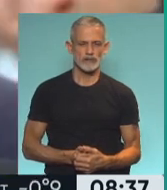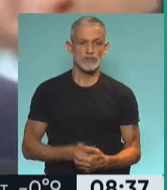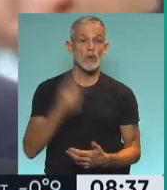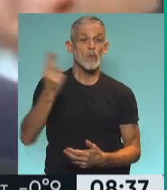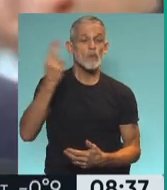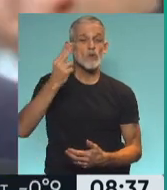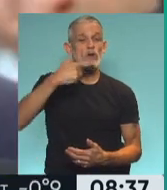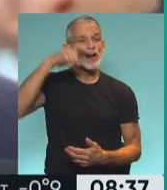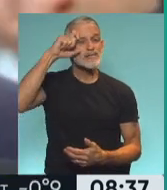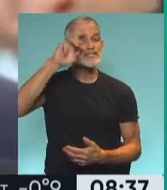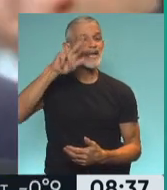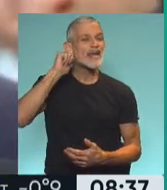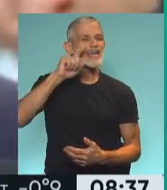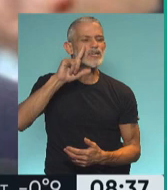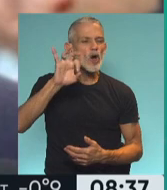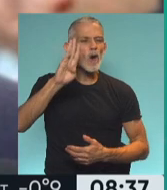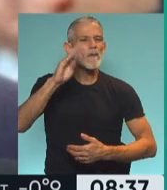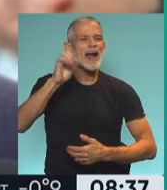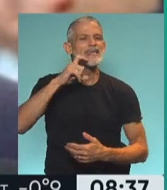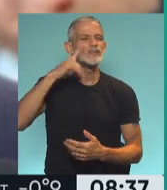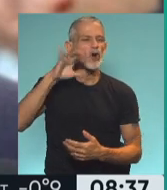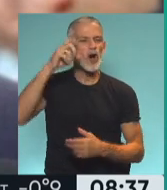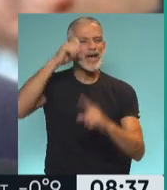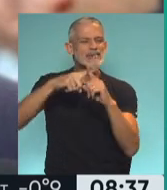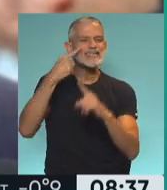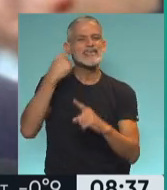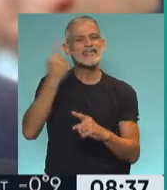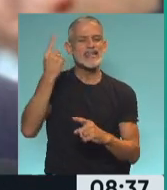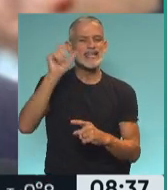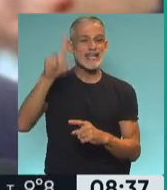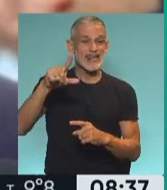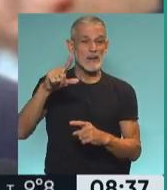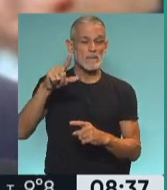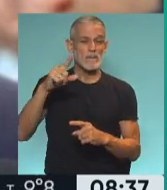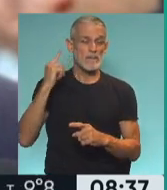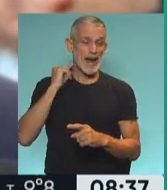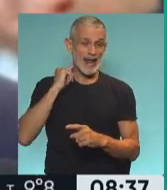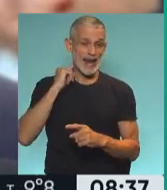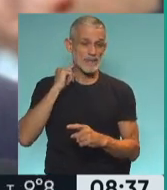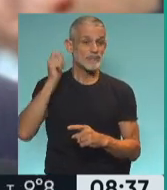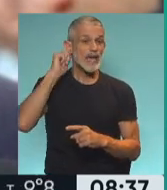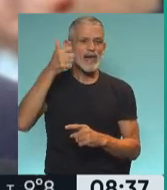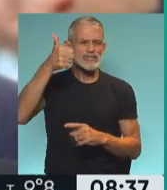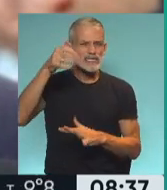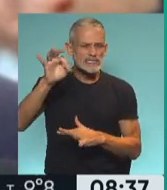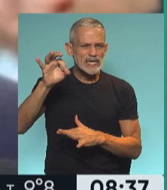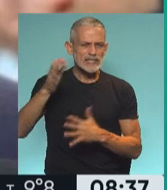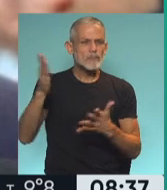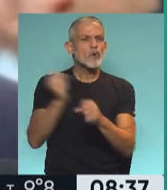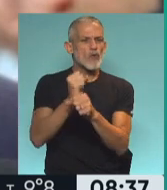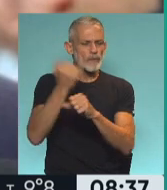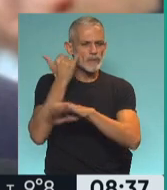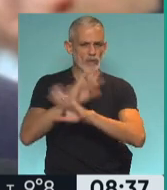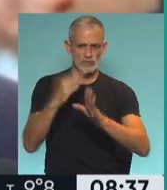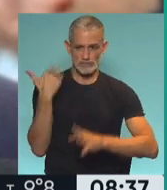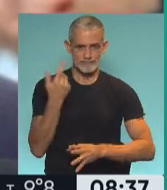Murió Sergio Barisco, el ex intendente de Paraná. El fallecimiento a los 60 años de Barisco fue confirmado en